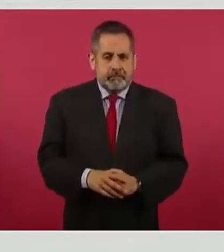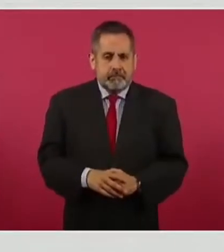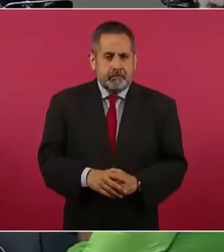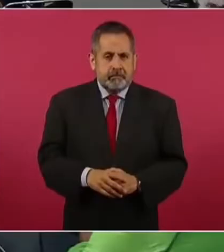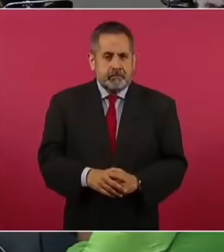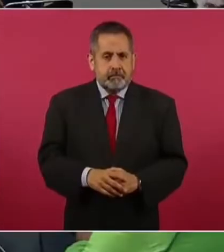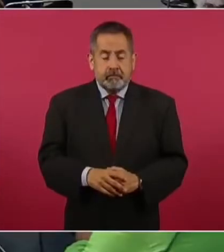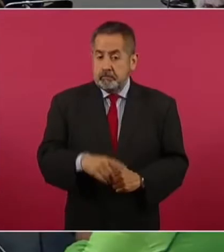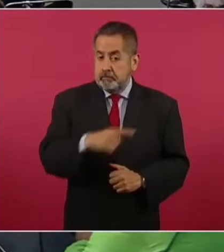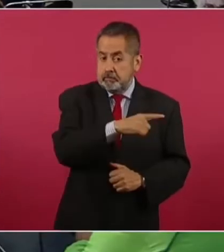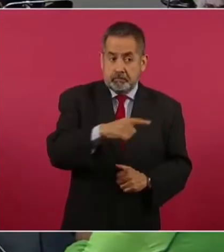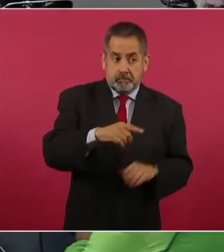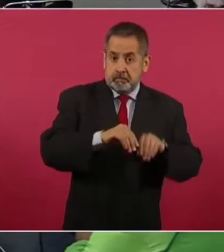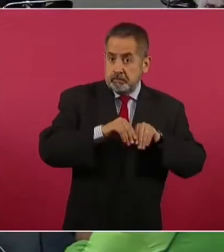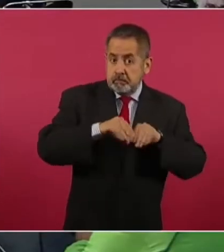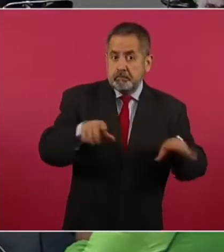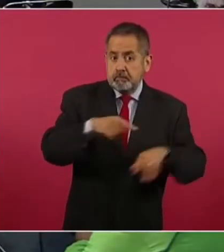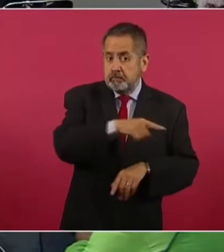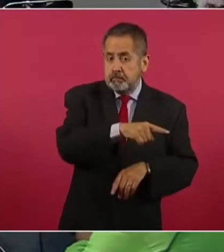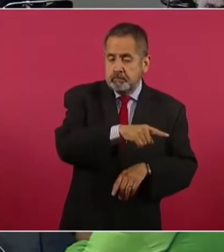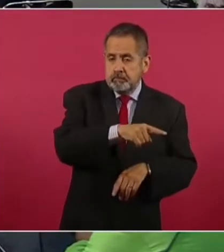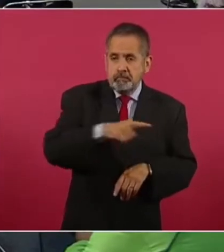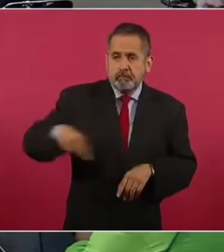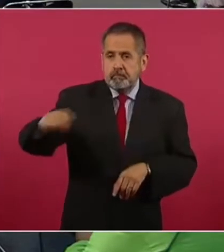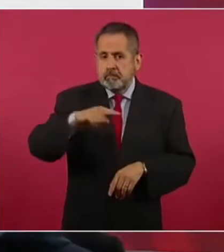Pero esto no lo ven.